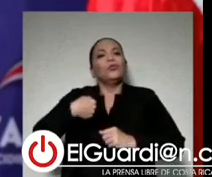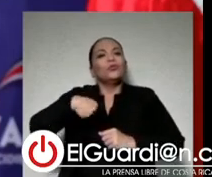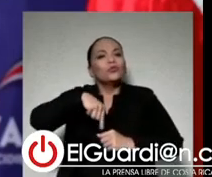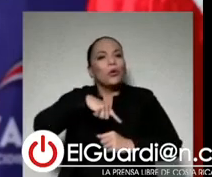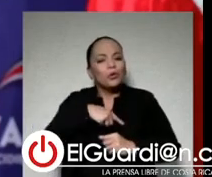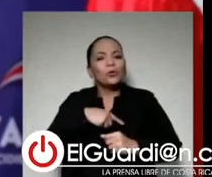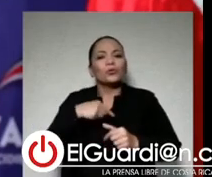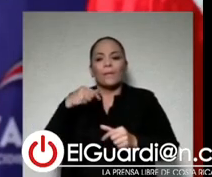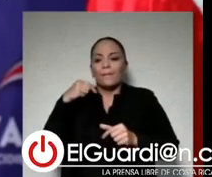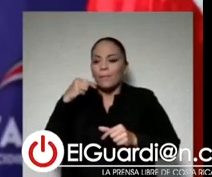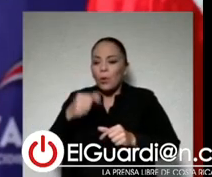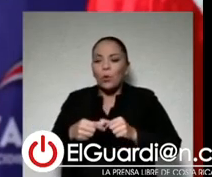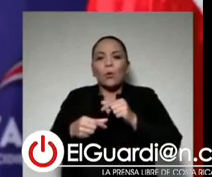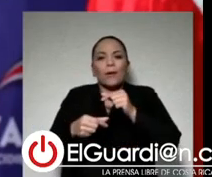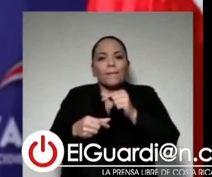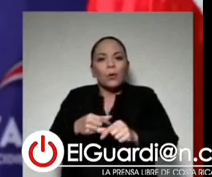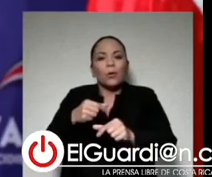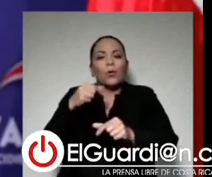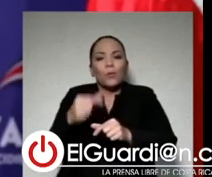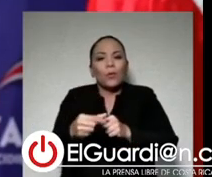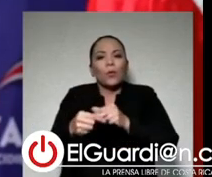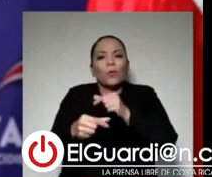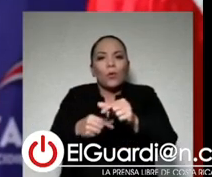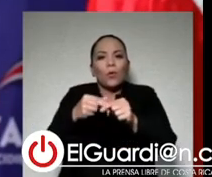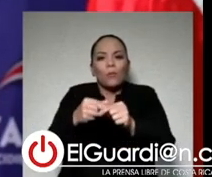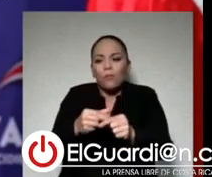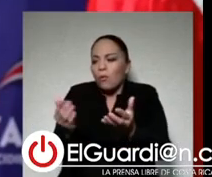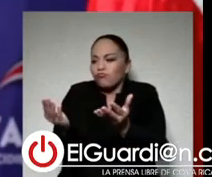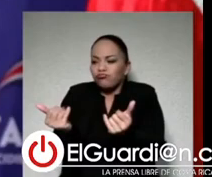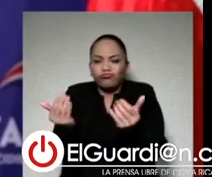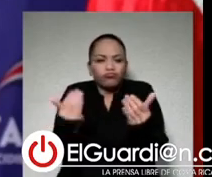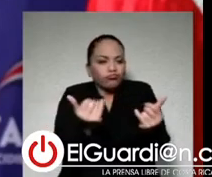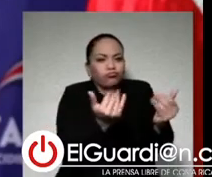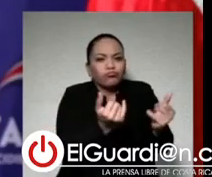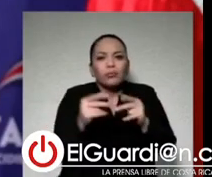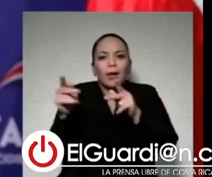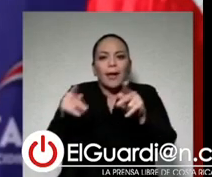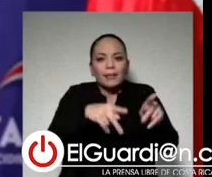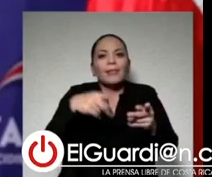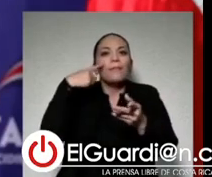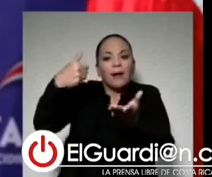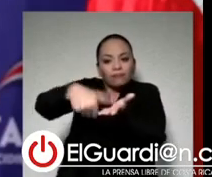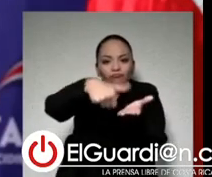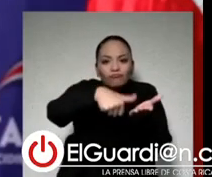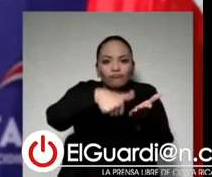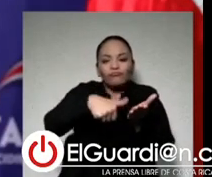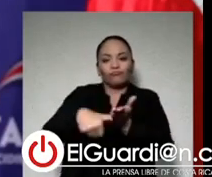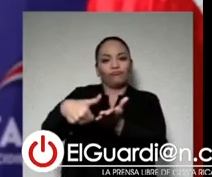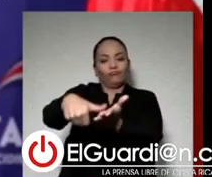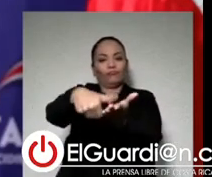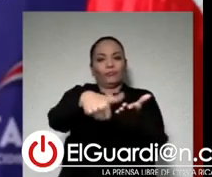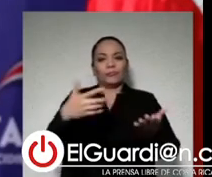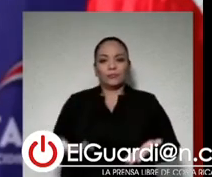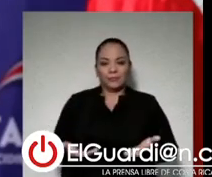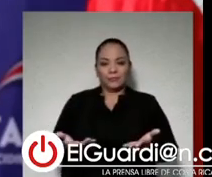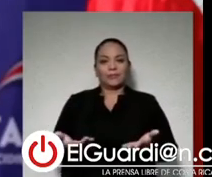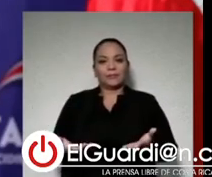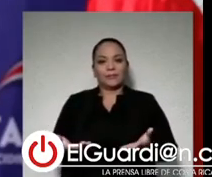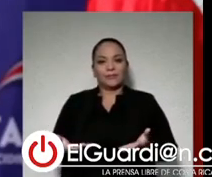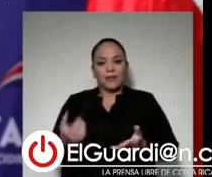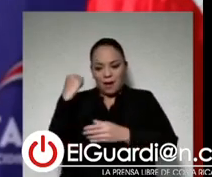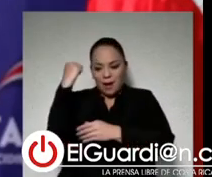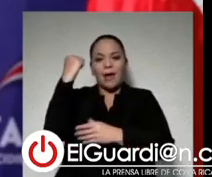y gotas hasta formar un océano de votantes que derrotó a las estructuras políticas